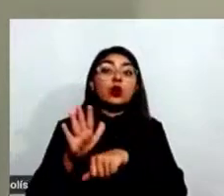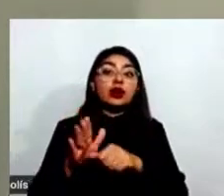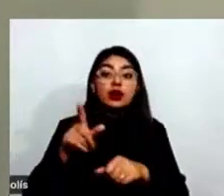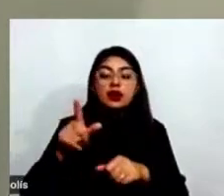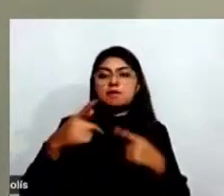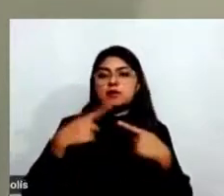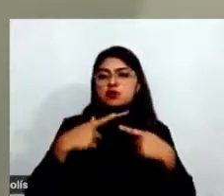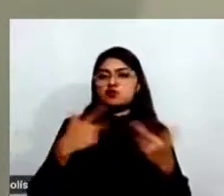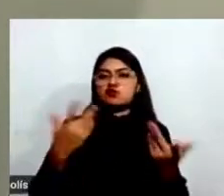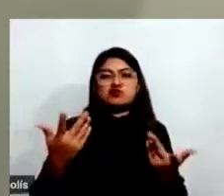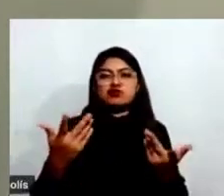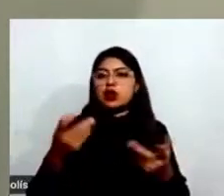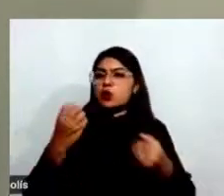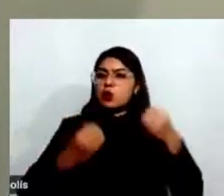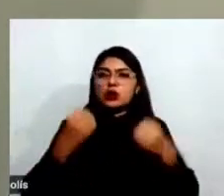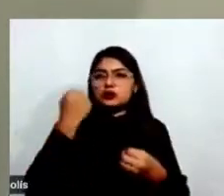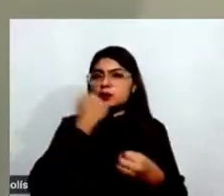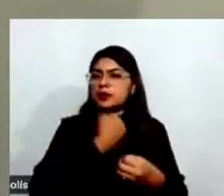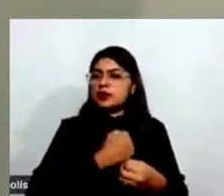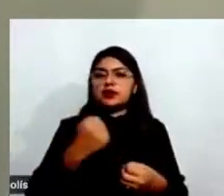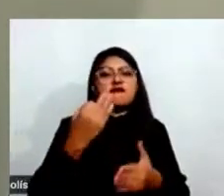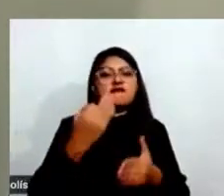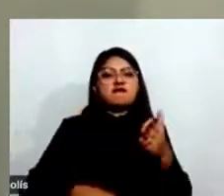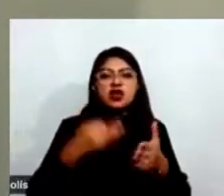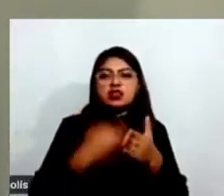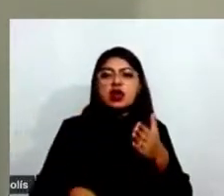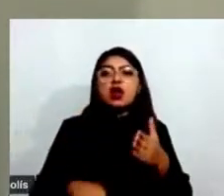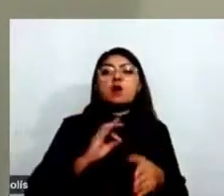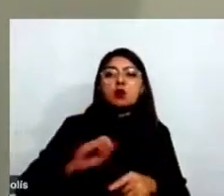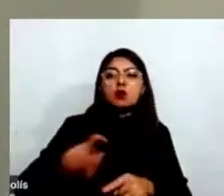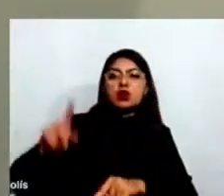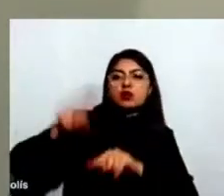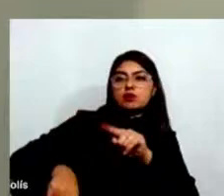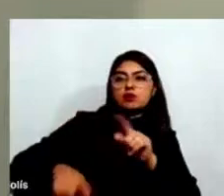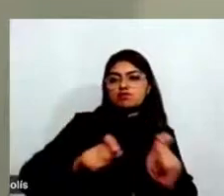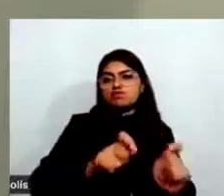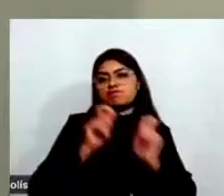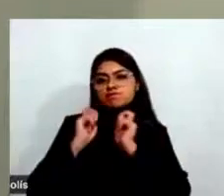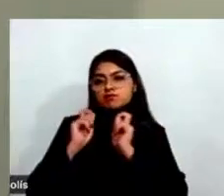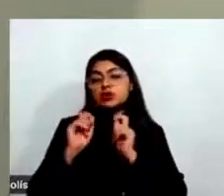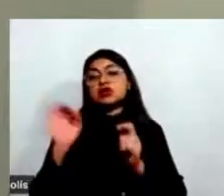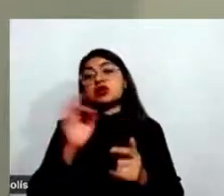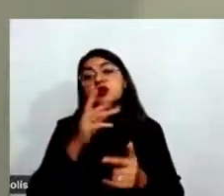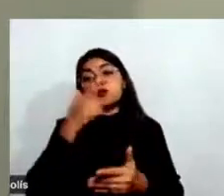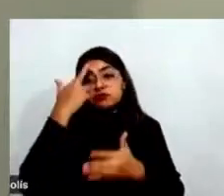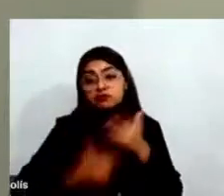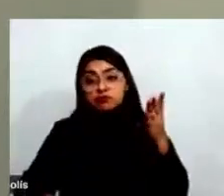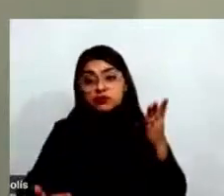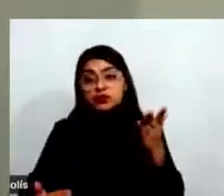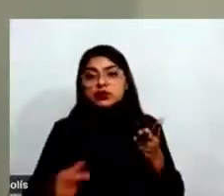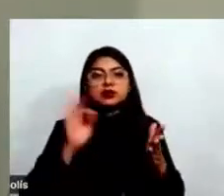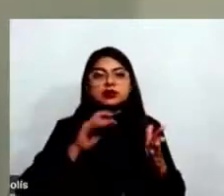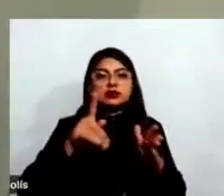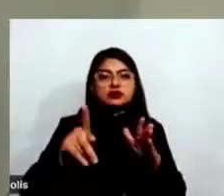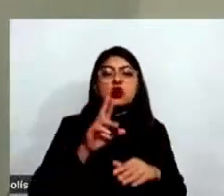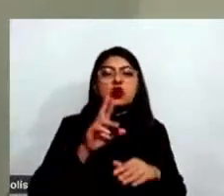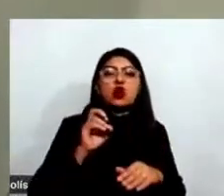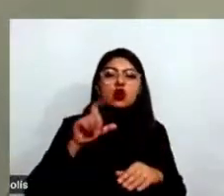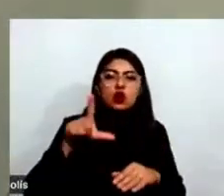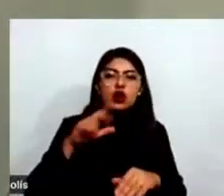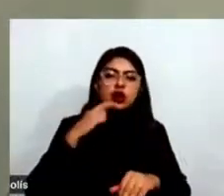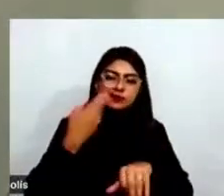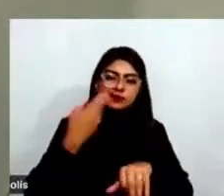porque supuestamente es un juez que ha incurrido en distintas faltas y no desempeña bien su rol como funcionario o funcionaria